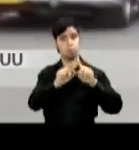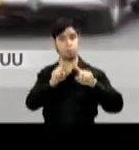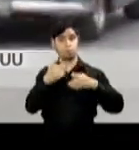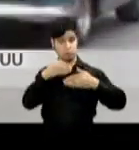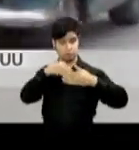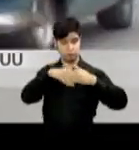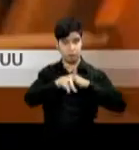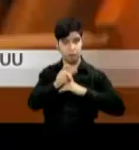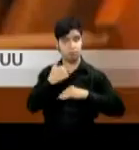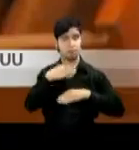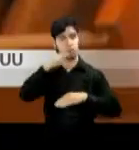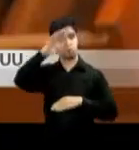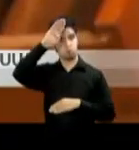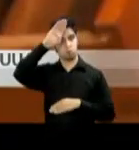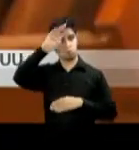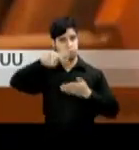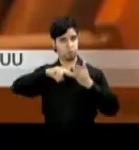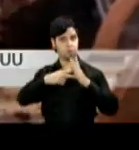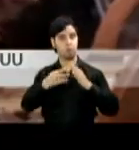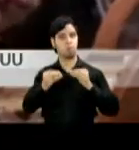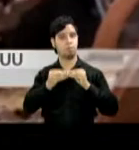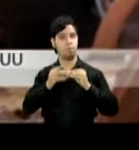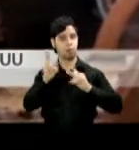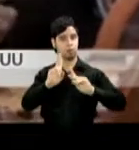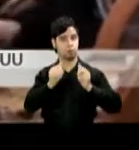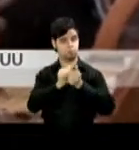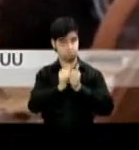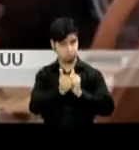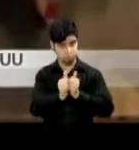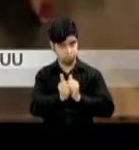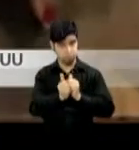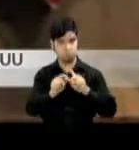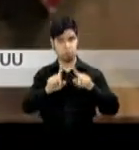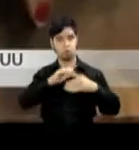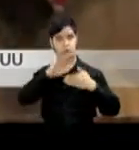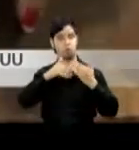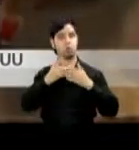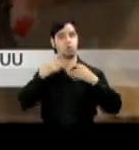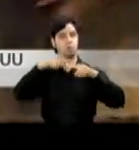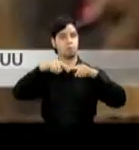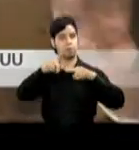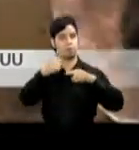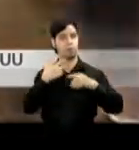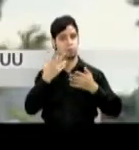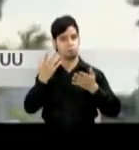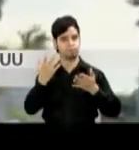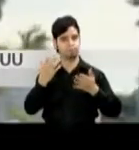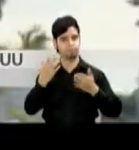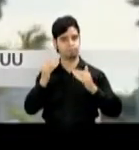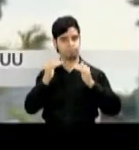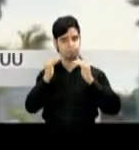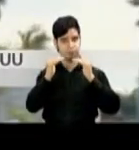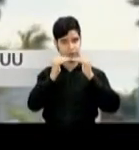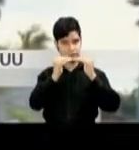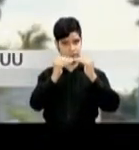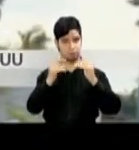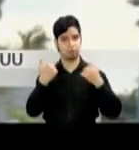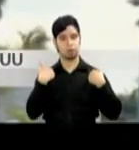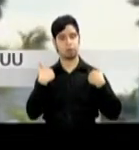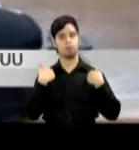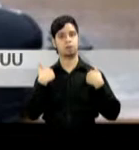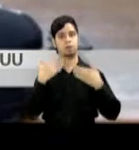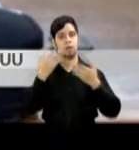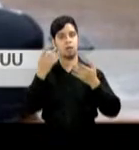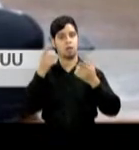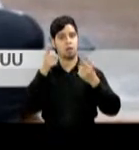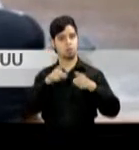jugador, claro, va a depender de los términos específicos que logre promover el presidente Barack Obama dentro del margen que le concede la ley que